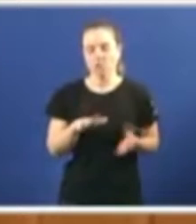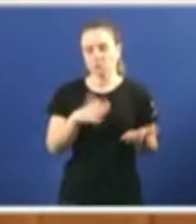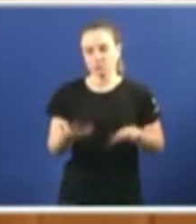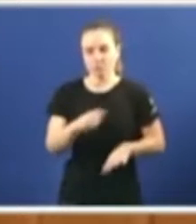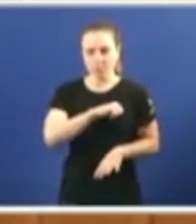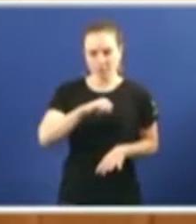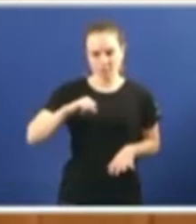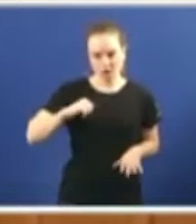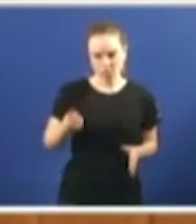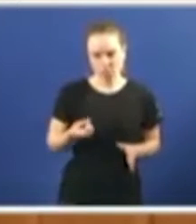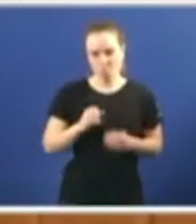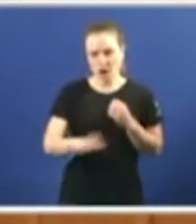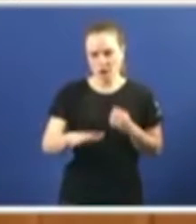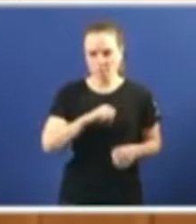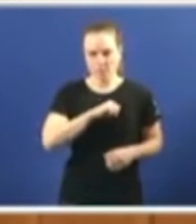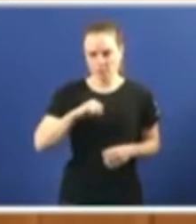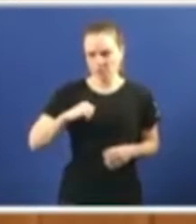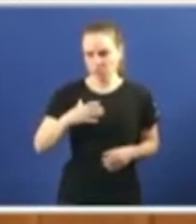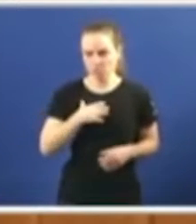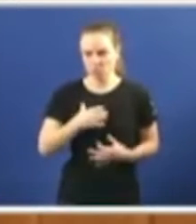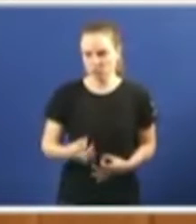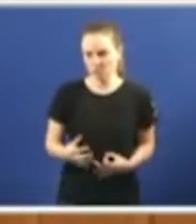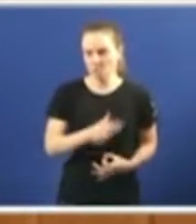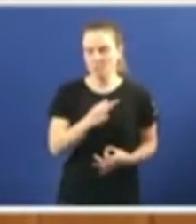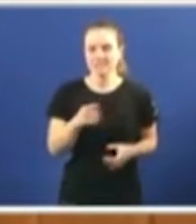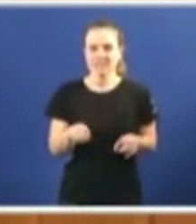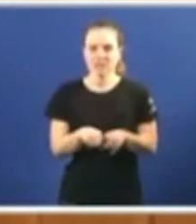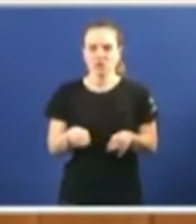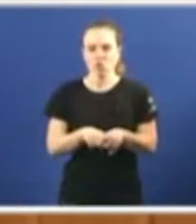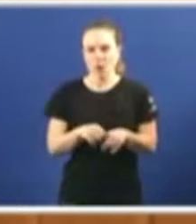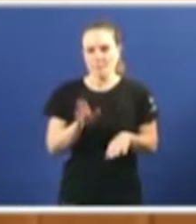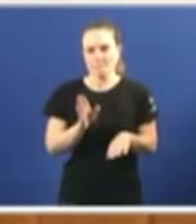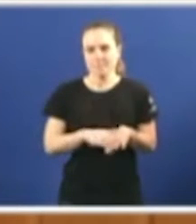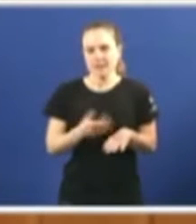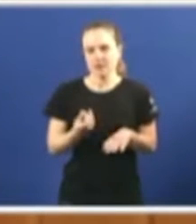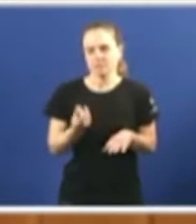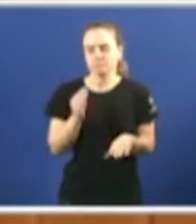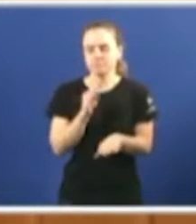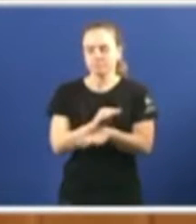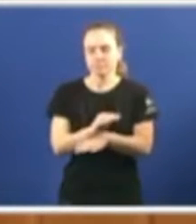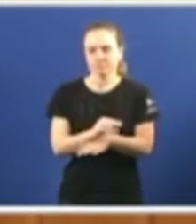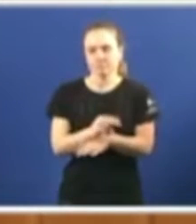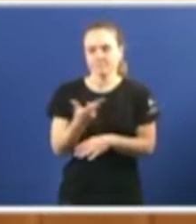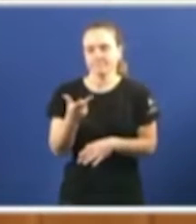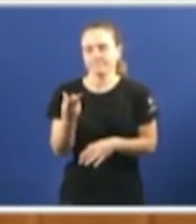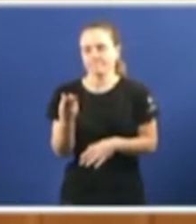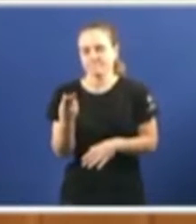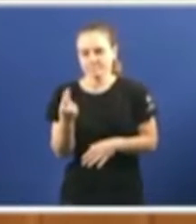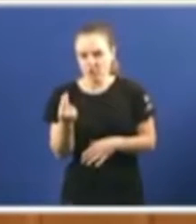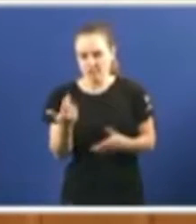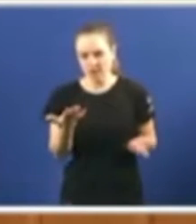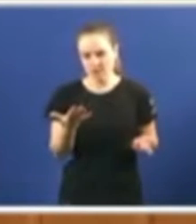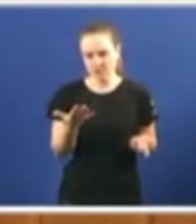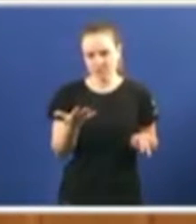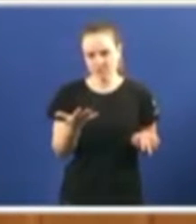mariños. Incluso poderían ser utilizados como garantías hipotecarias ou monetarias subsidiarias, provocando a súa